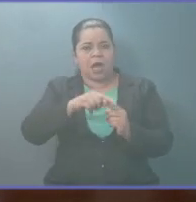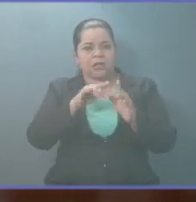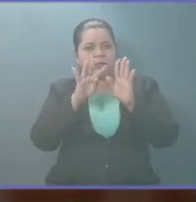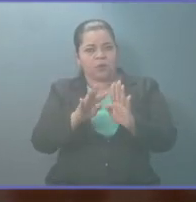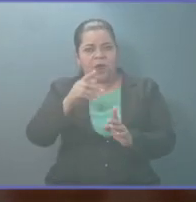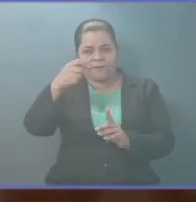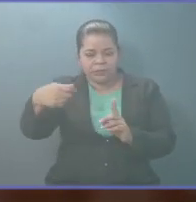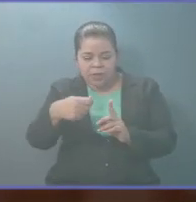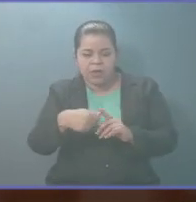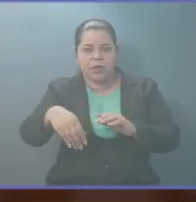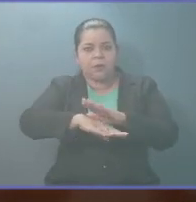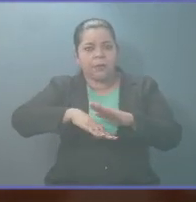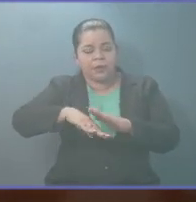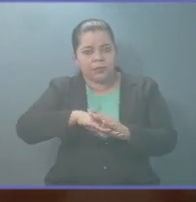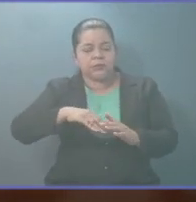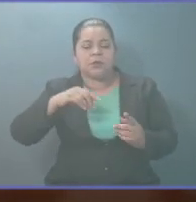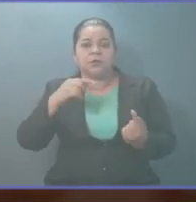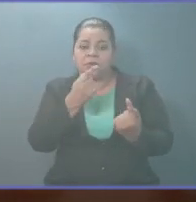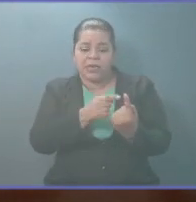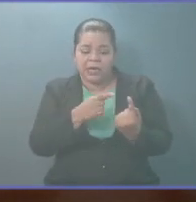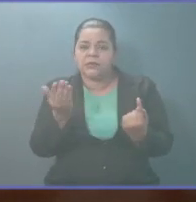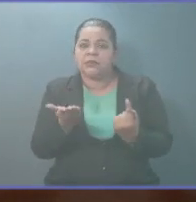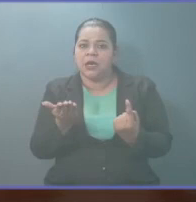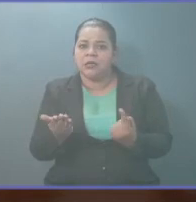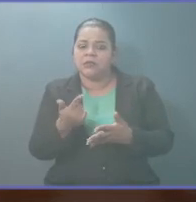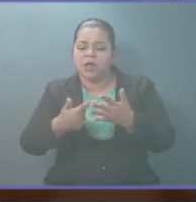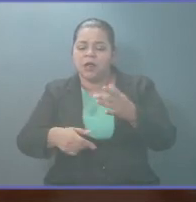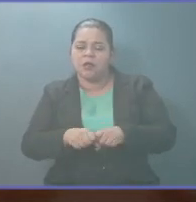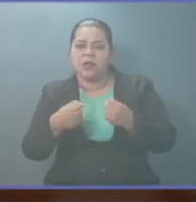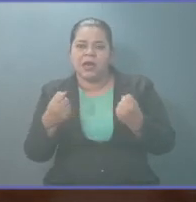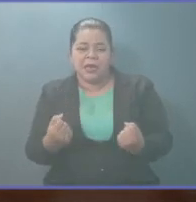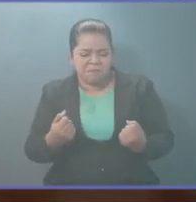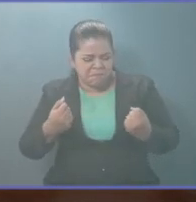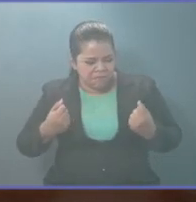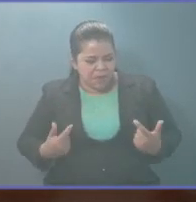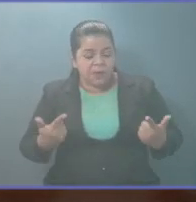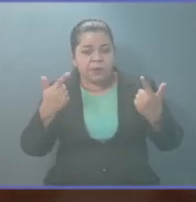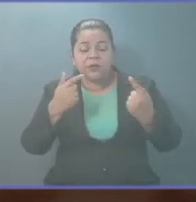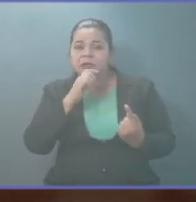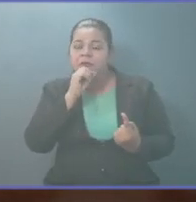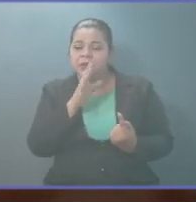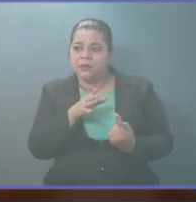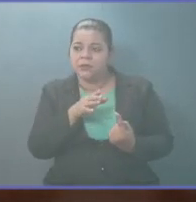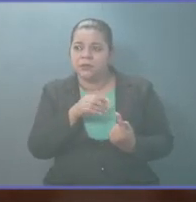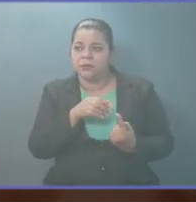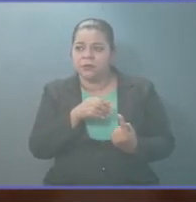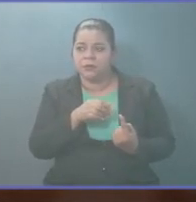Es que resolución es resolver un cualquier escrito.